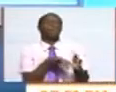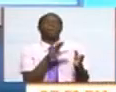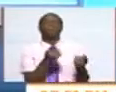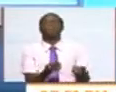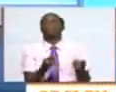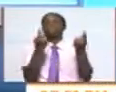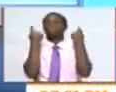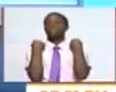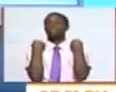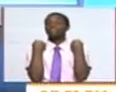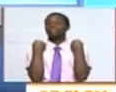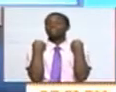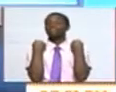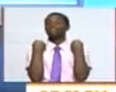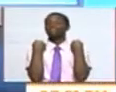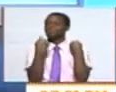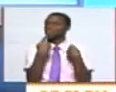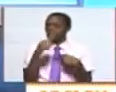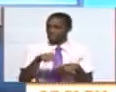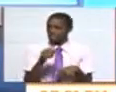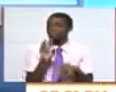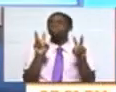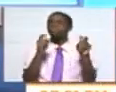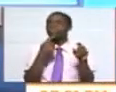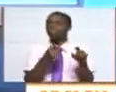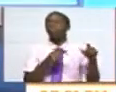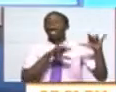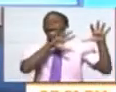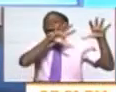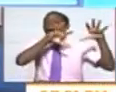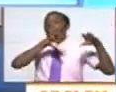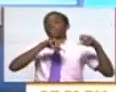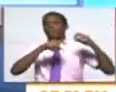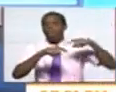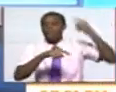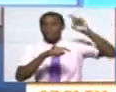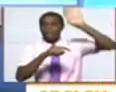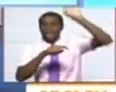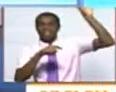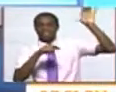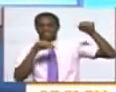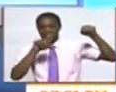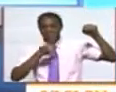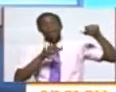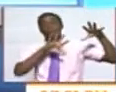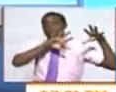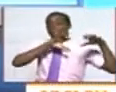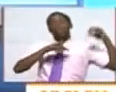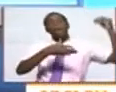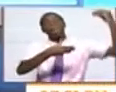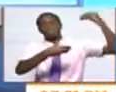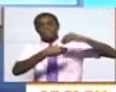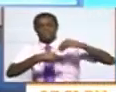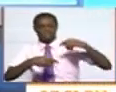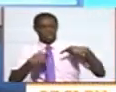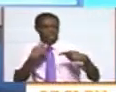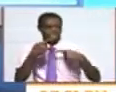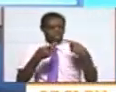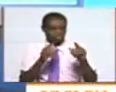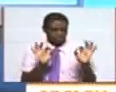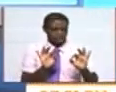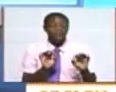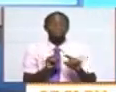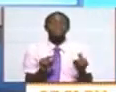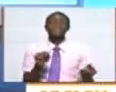Pocas veces he hablado yo de intervención o mucho menos por parte de otros países. Pero hoy les quiero decir